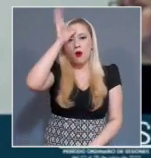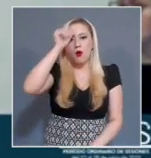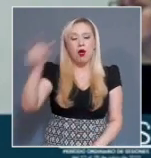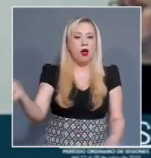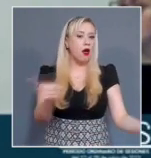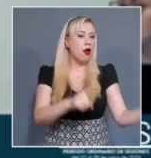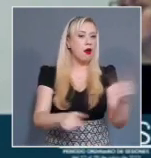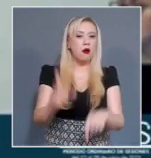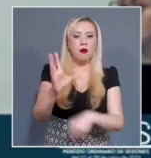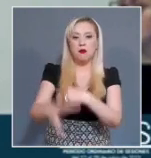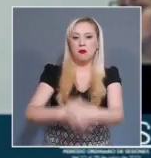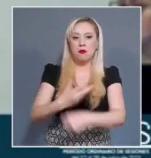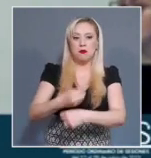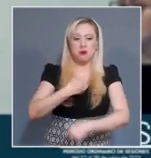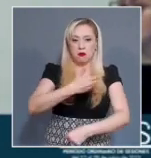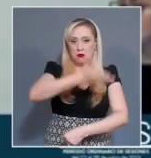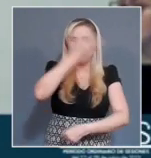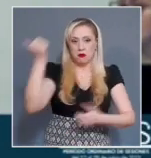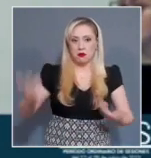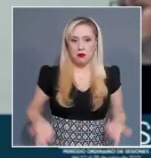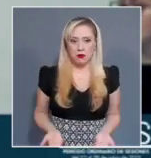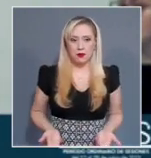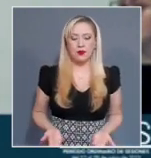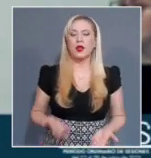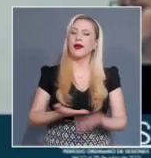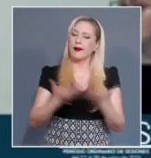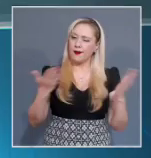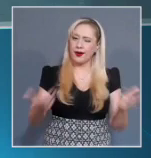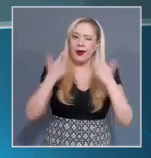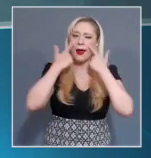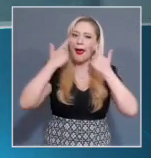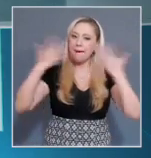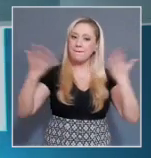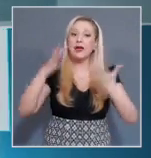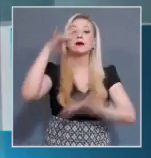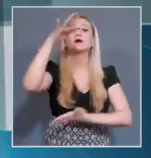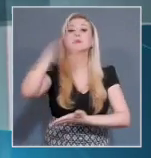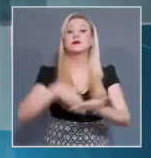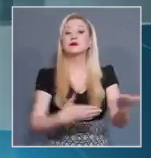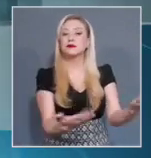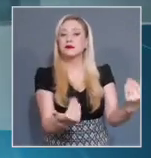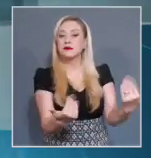Sobre esto deberán plantearse los argumentos por escrito.